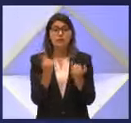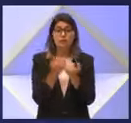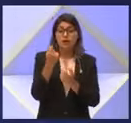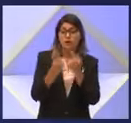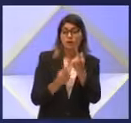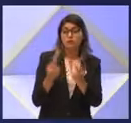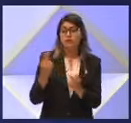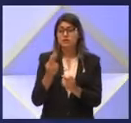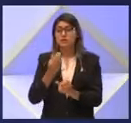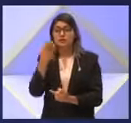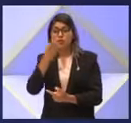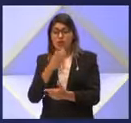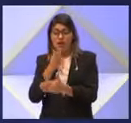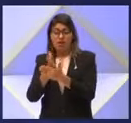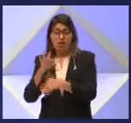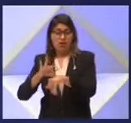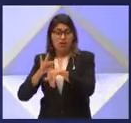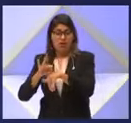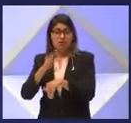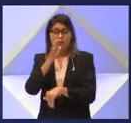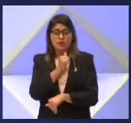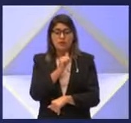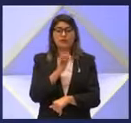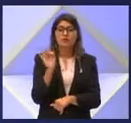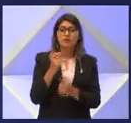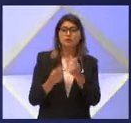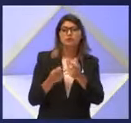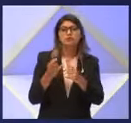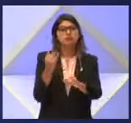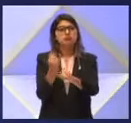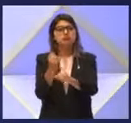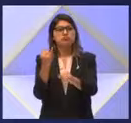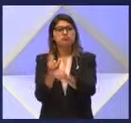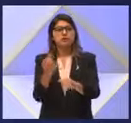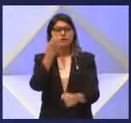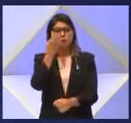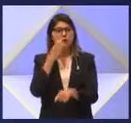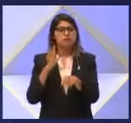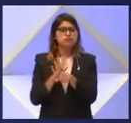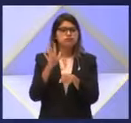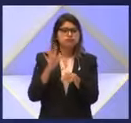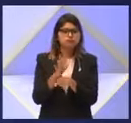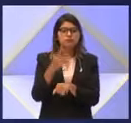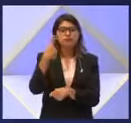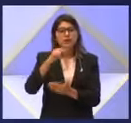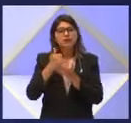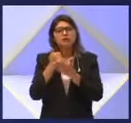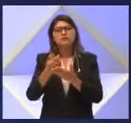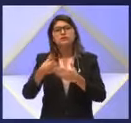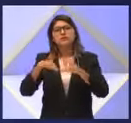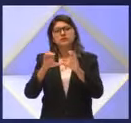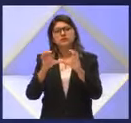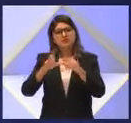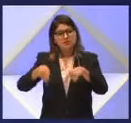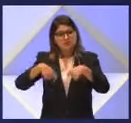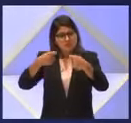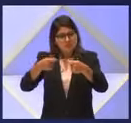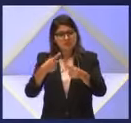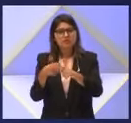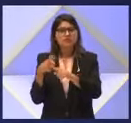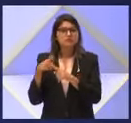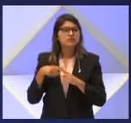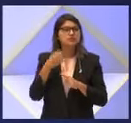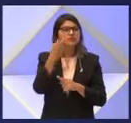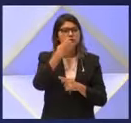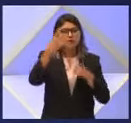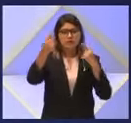distancia conocimiento y desarrollo de habilidades que permitan que las personas que son alcanzadas con